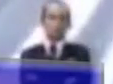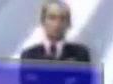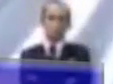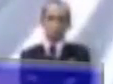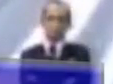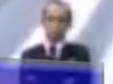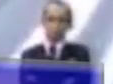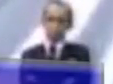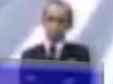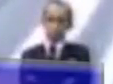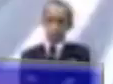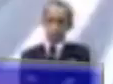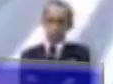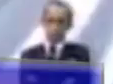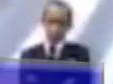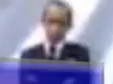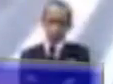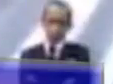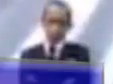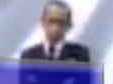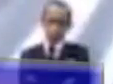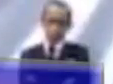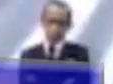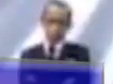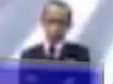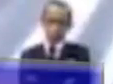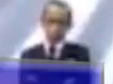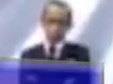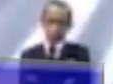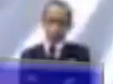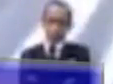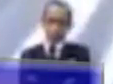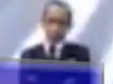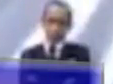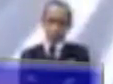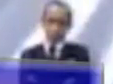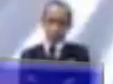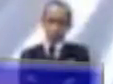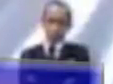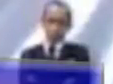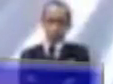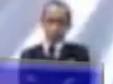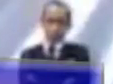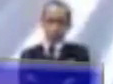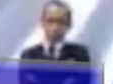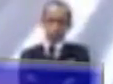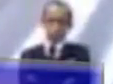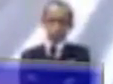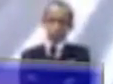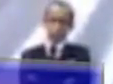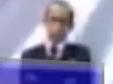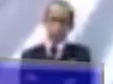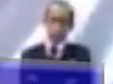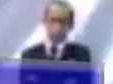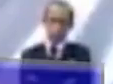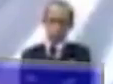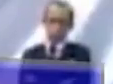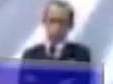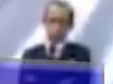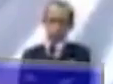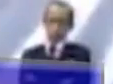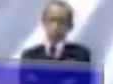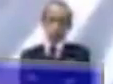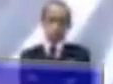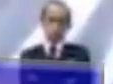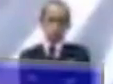ha usted manifestado aquí diciendo que le ha cumplido a Oaxaca, que le ha cumplido a los damnificados, que